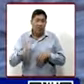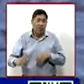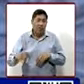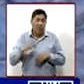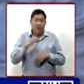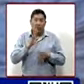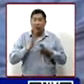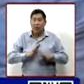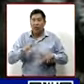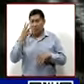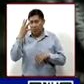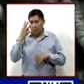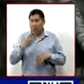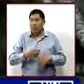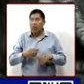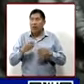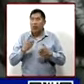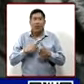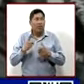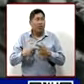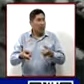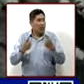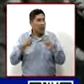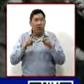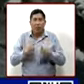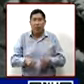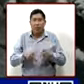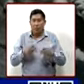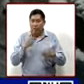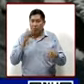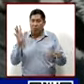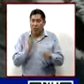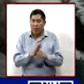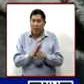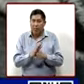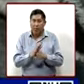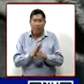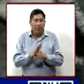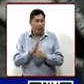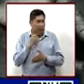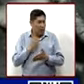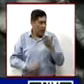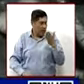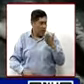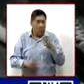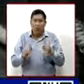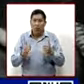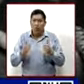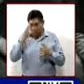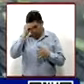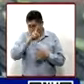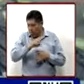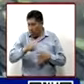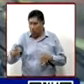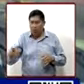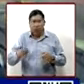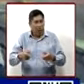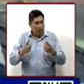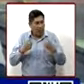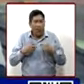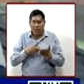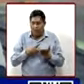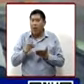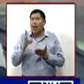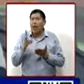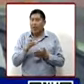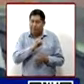subir tranquila con sus cuatro bebés. Entonces, que venga gente con compromiso, a que venga a jugar con ellos, que venga de